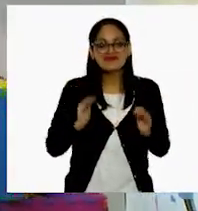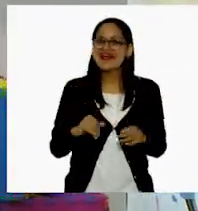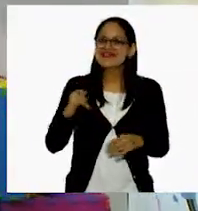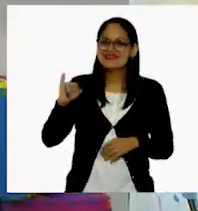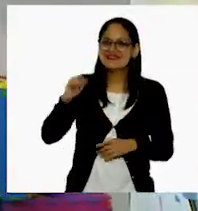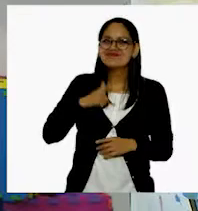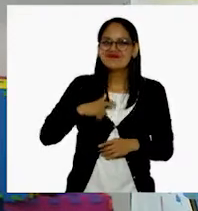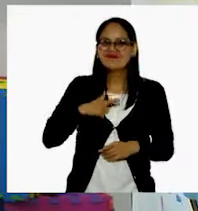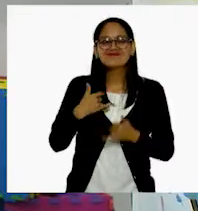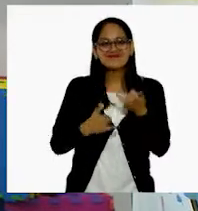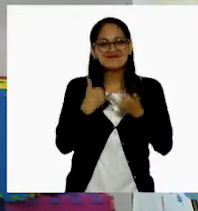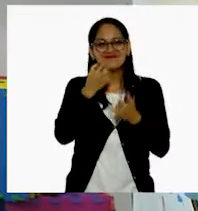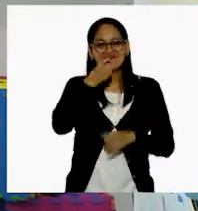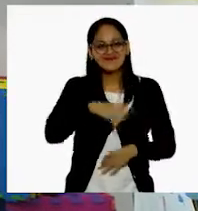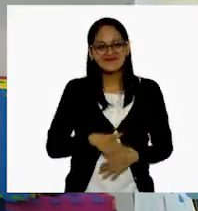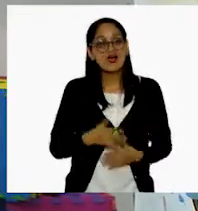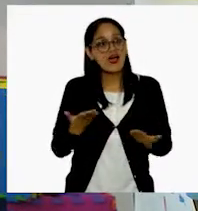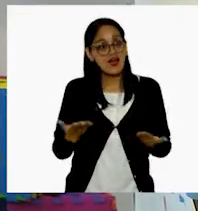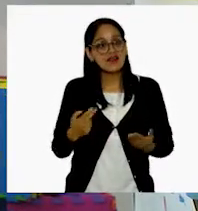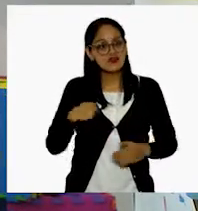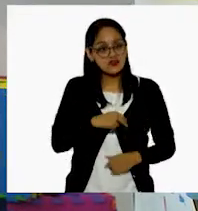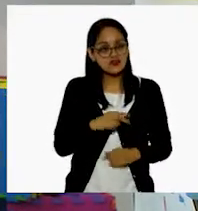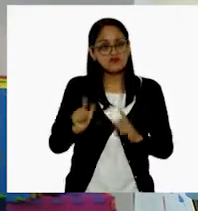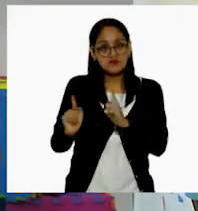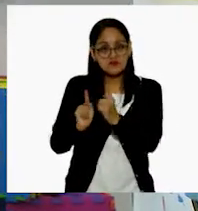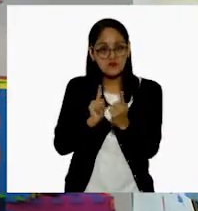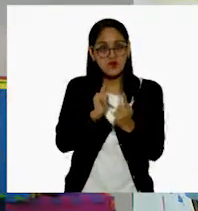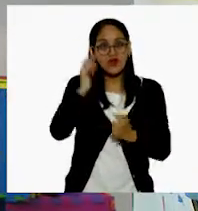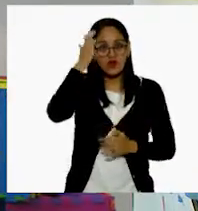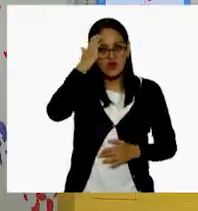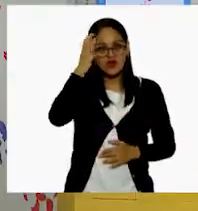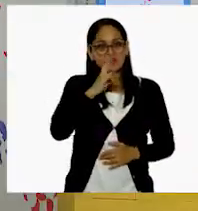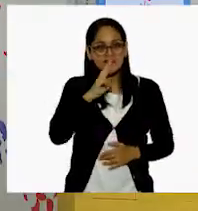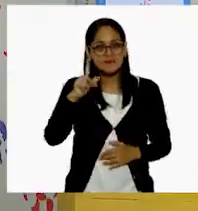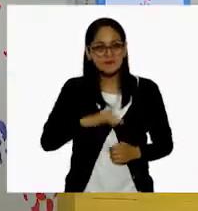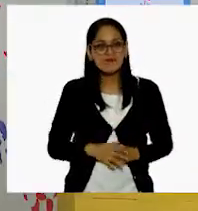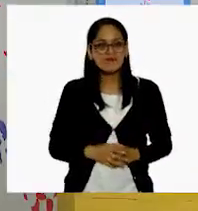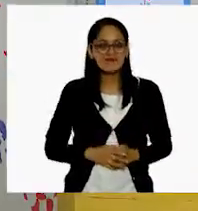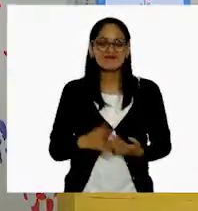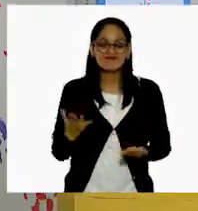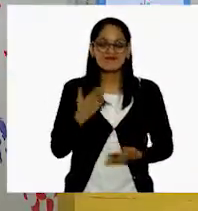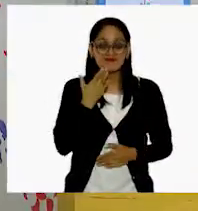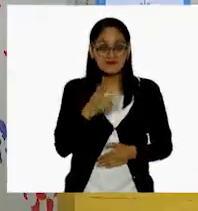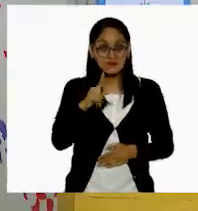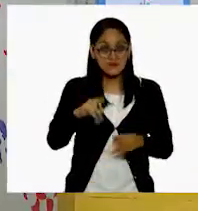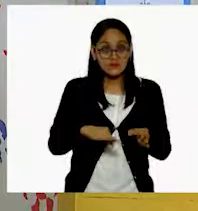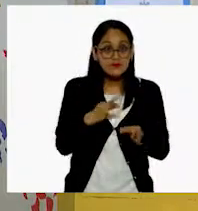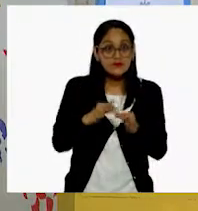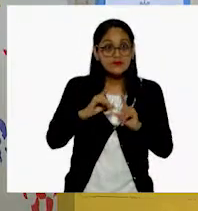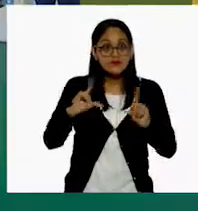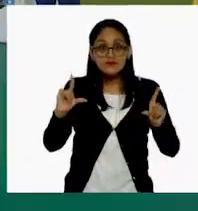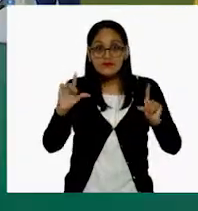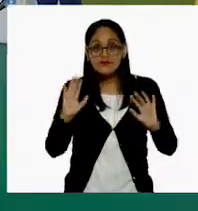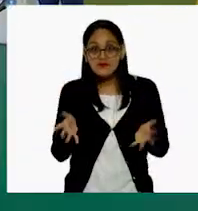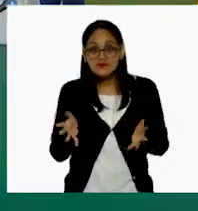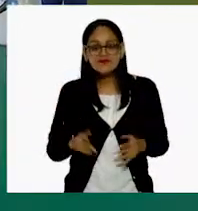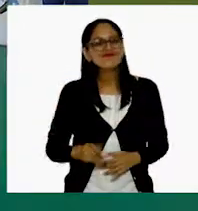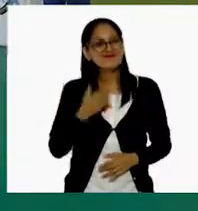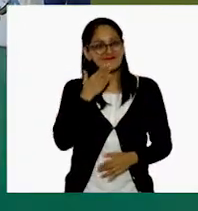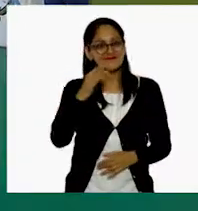qué buen juego, maestra. Así podremos conocernos mejor, ¿están de acuerdo? Sí, sí, es verdad. ¿Están listas y listos? ¡Sí!